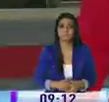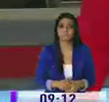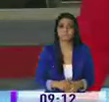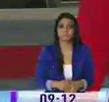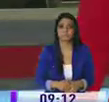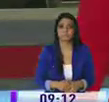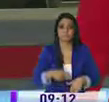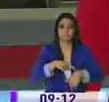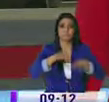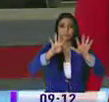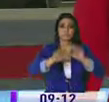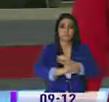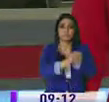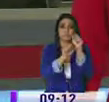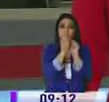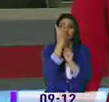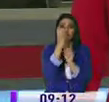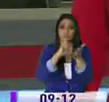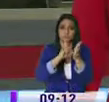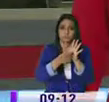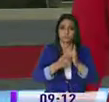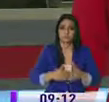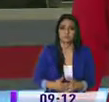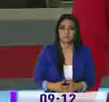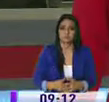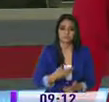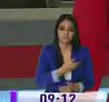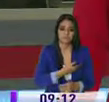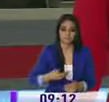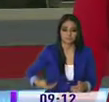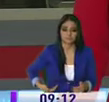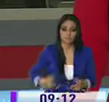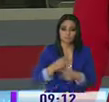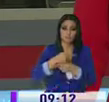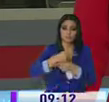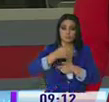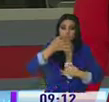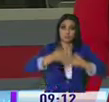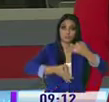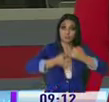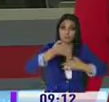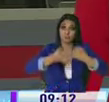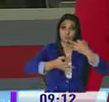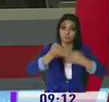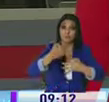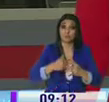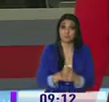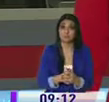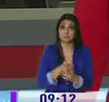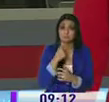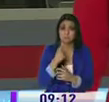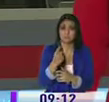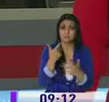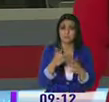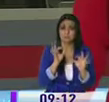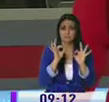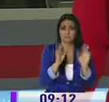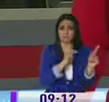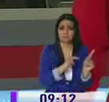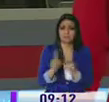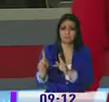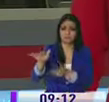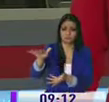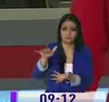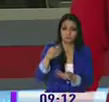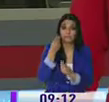nueve de la mañana con doce minutos y el presidente del consejo de la judicatura gustavo jahlk aseguró que tiene preparada toda la información